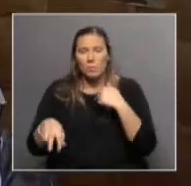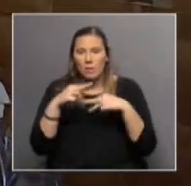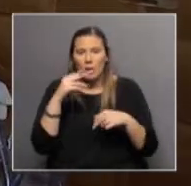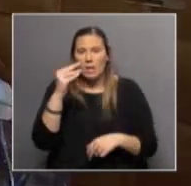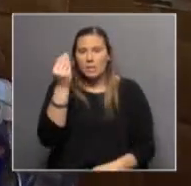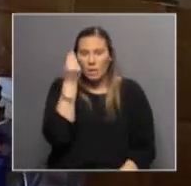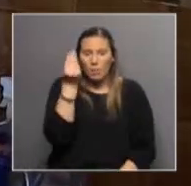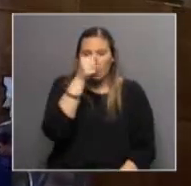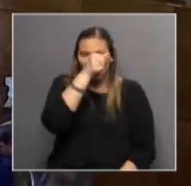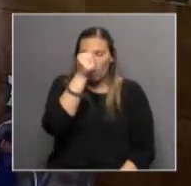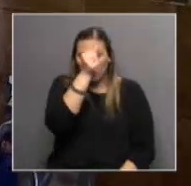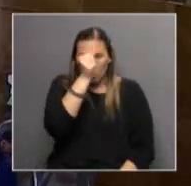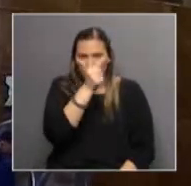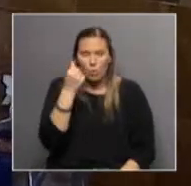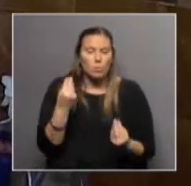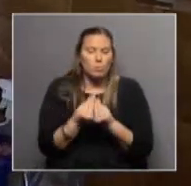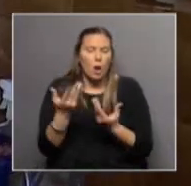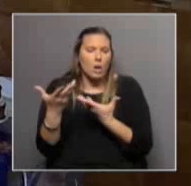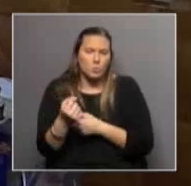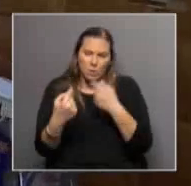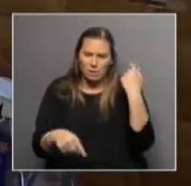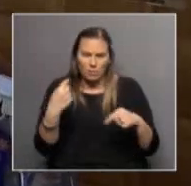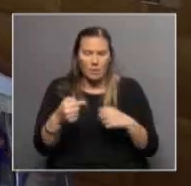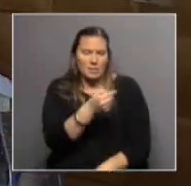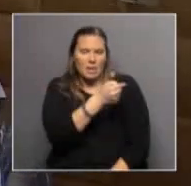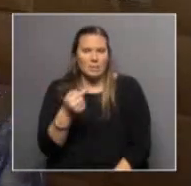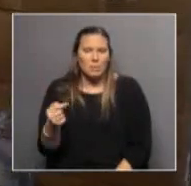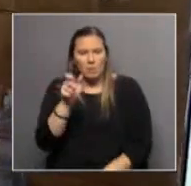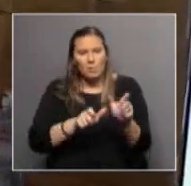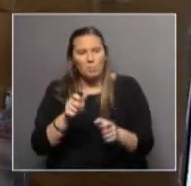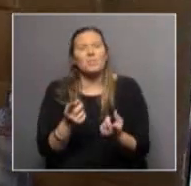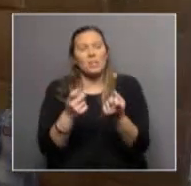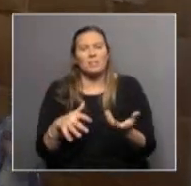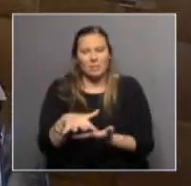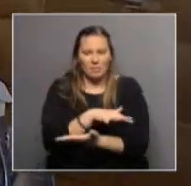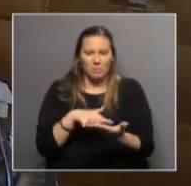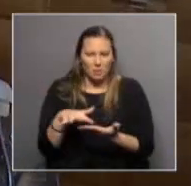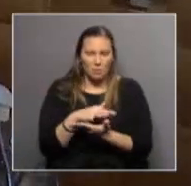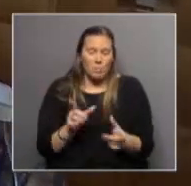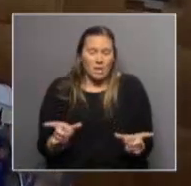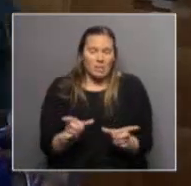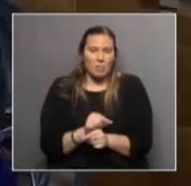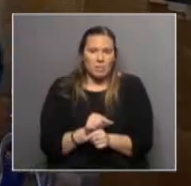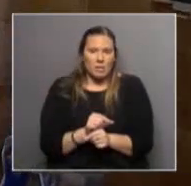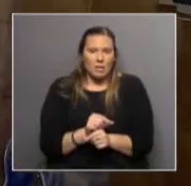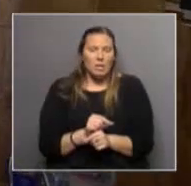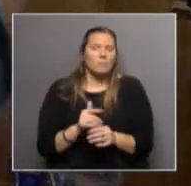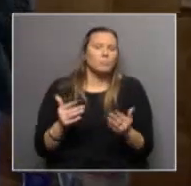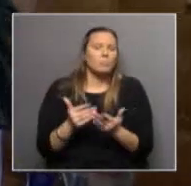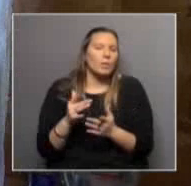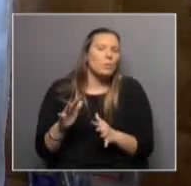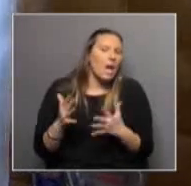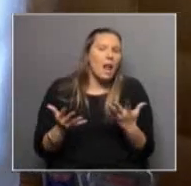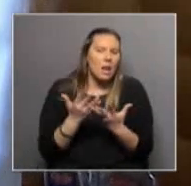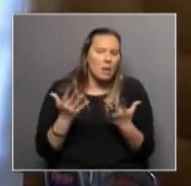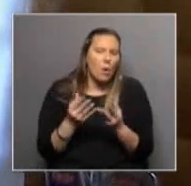sábados y domingos, y un montón de ayuda de todo tipo durante la semana para la gente del barrio. Para cerrar, una pincelada así, un tiquiti